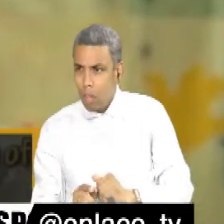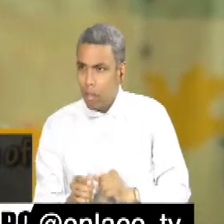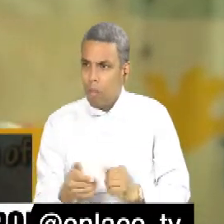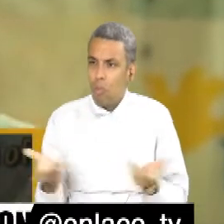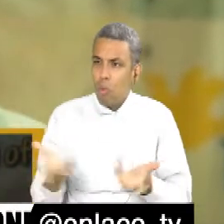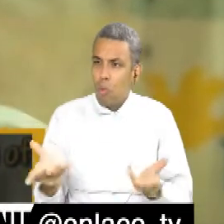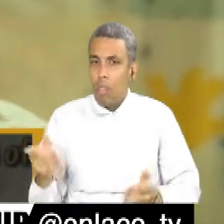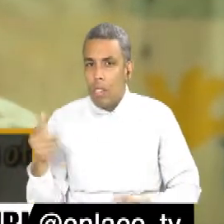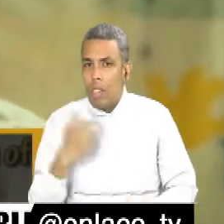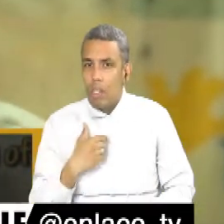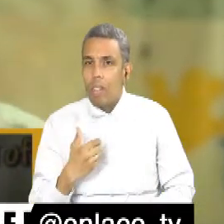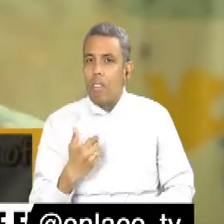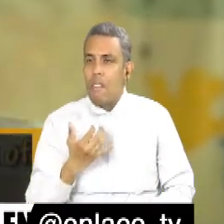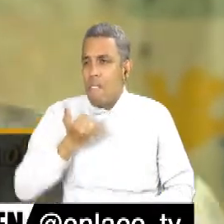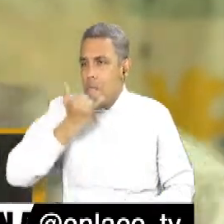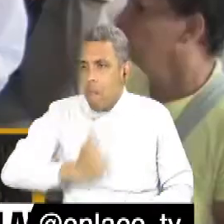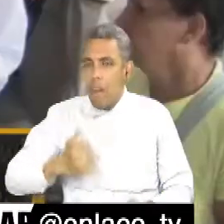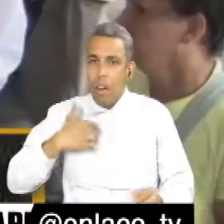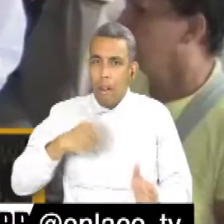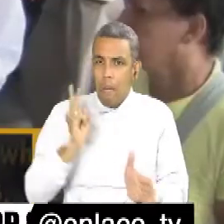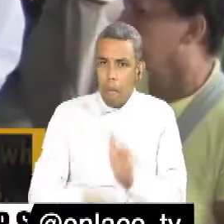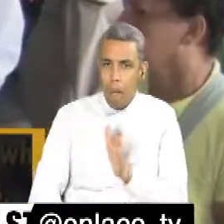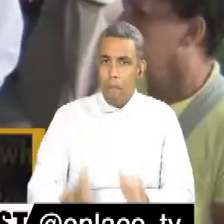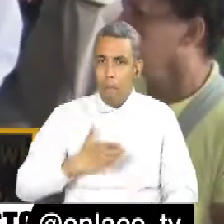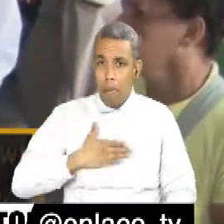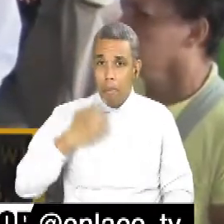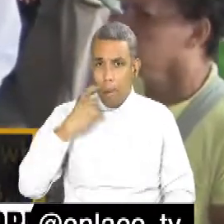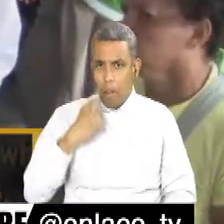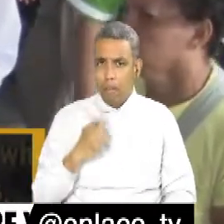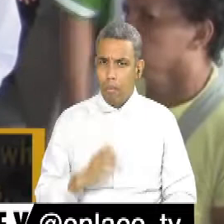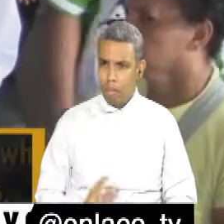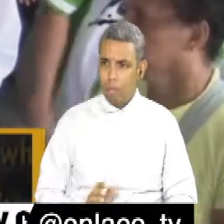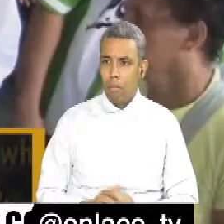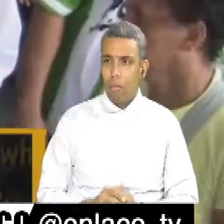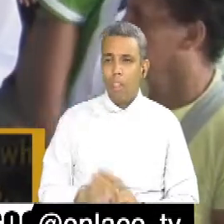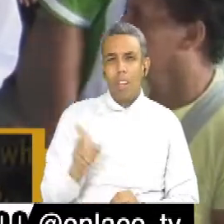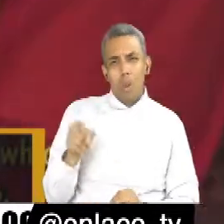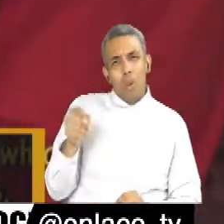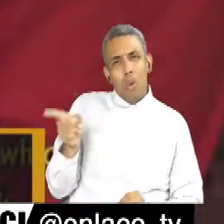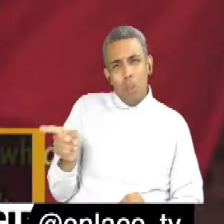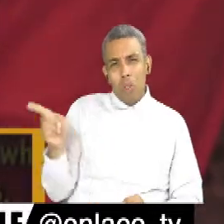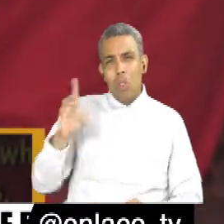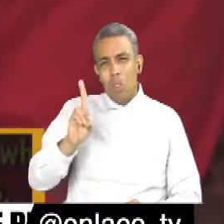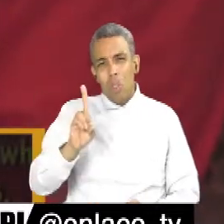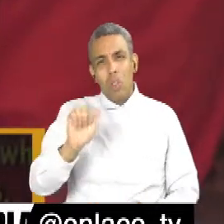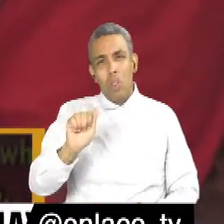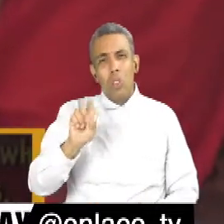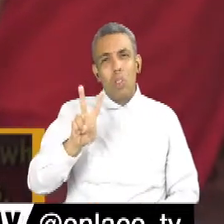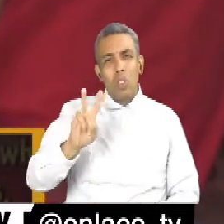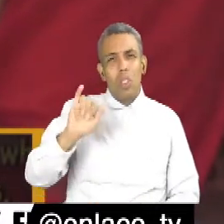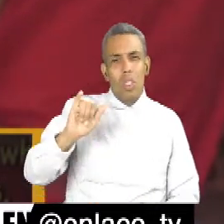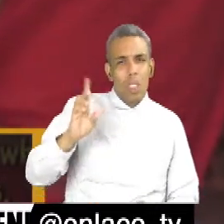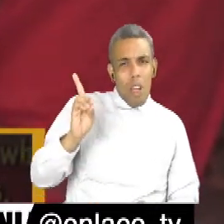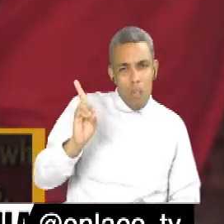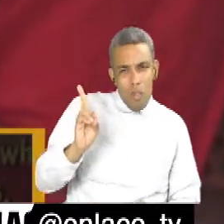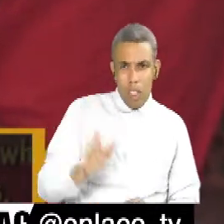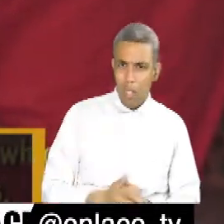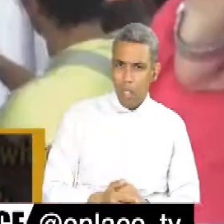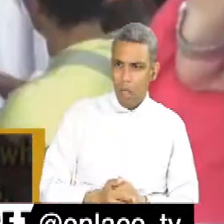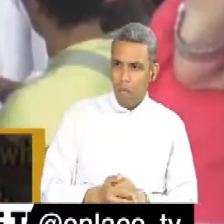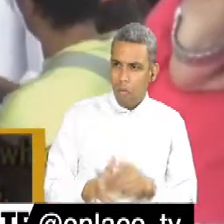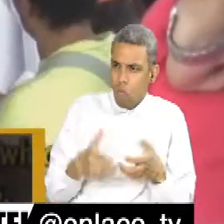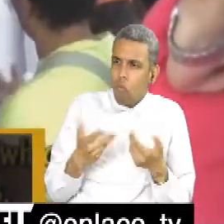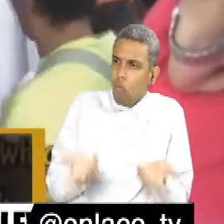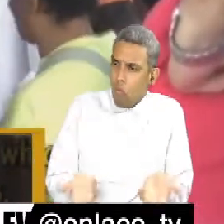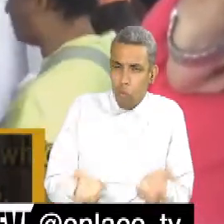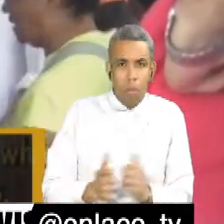que era David Ravelo, ahora sale en libertad. Entonces uno dice, ¿y entonces qué pasó con la persona que está huyendo? ¿También le